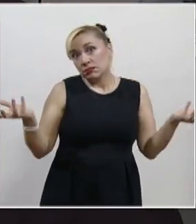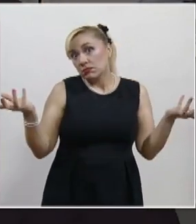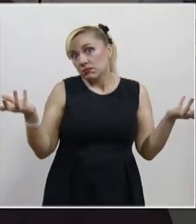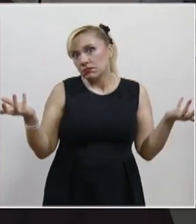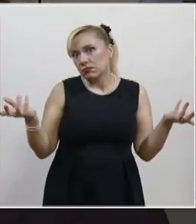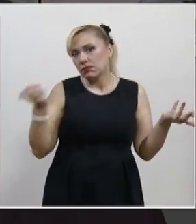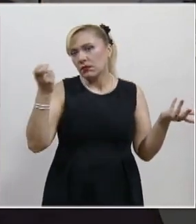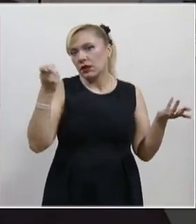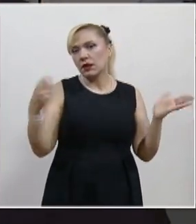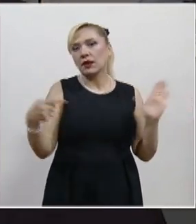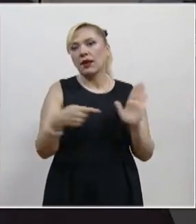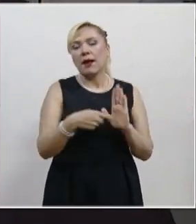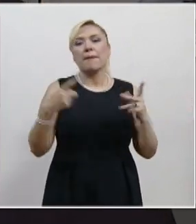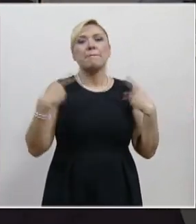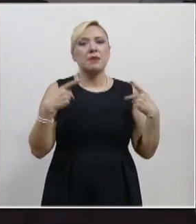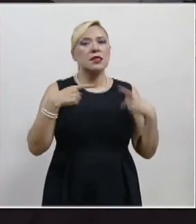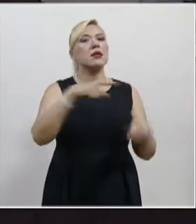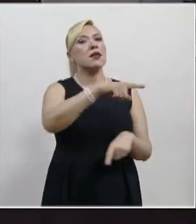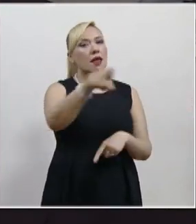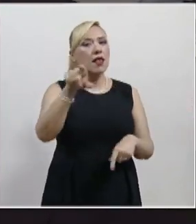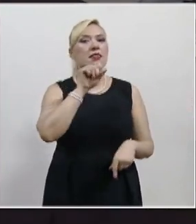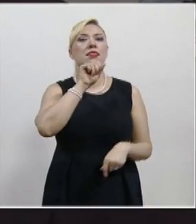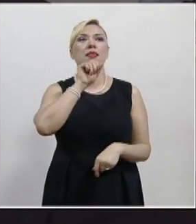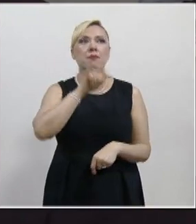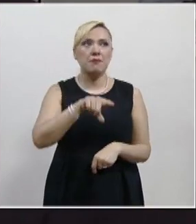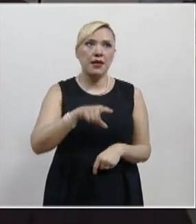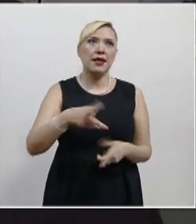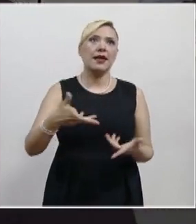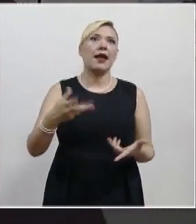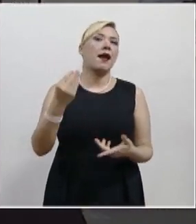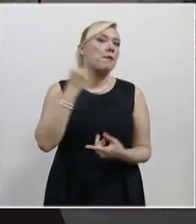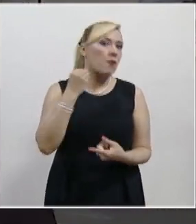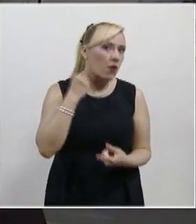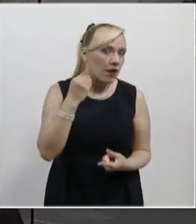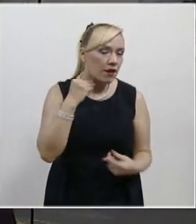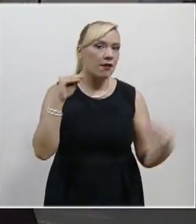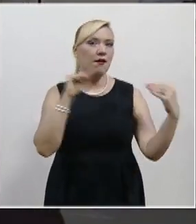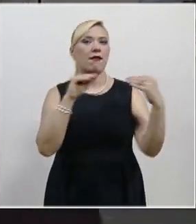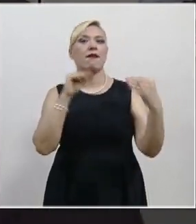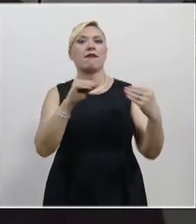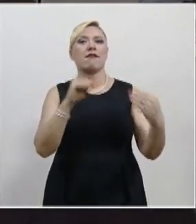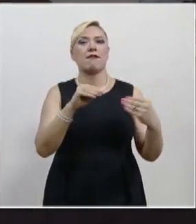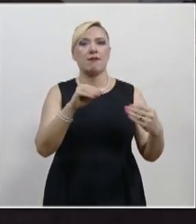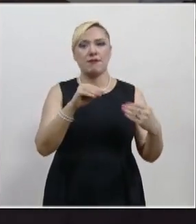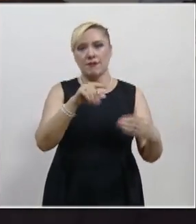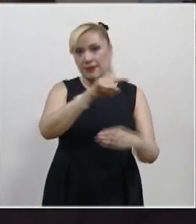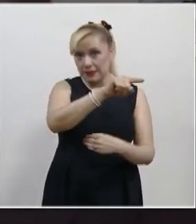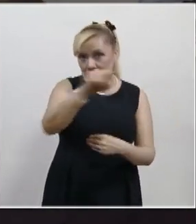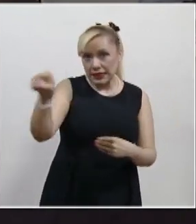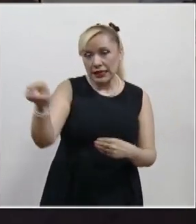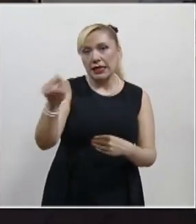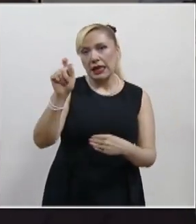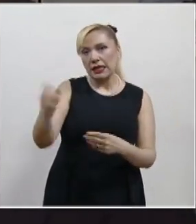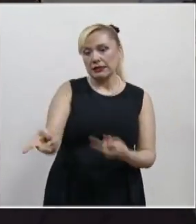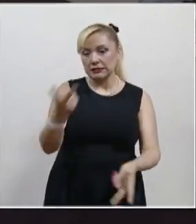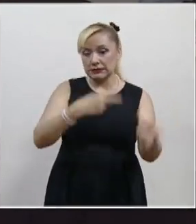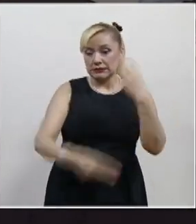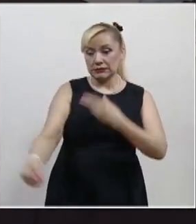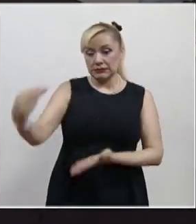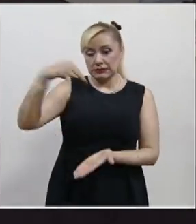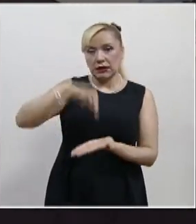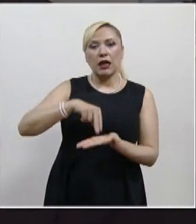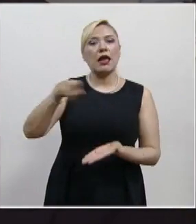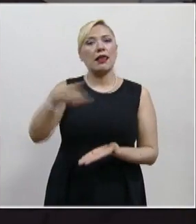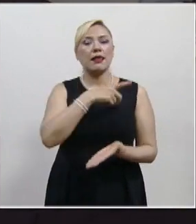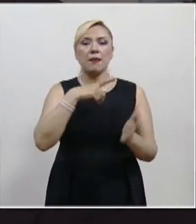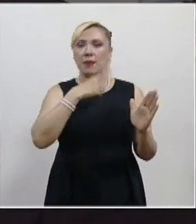pretende precisamente es que la gente también, que bueno, los litigantes, las personas que representan a esta ciudadanía ante los órganos jurisdiccionales